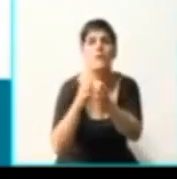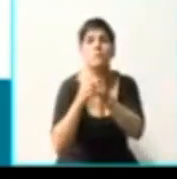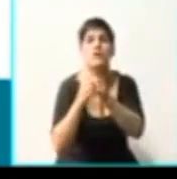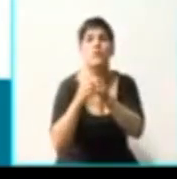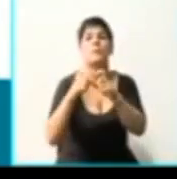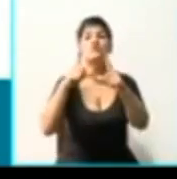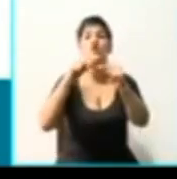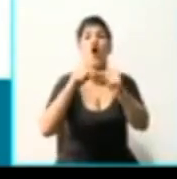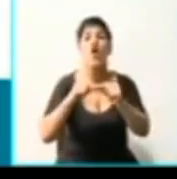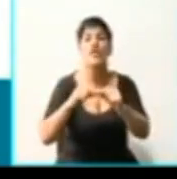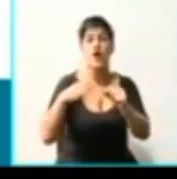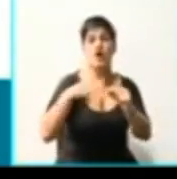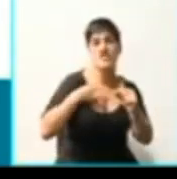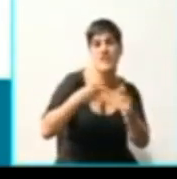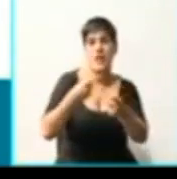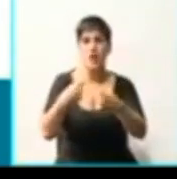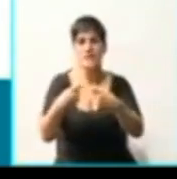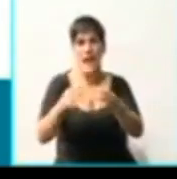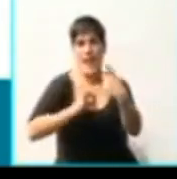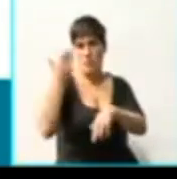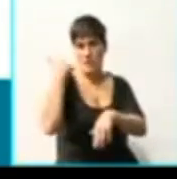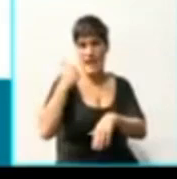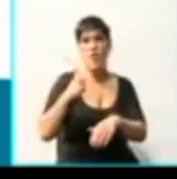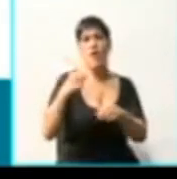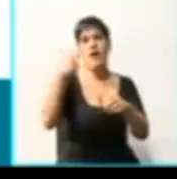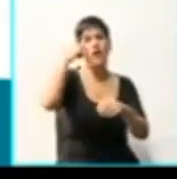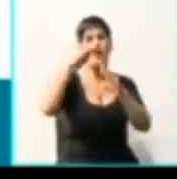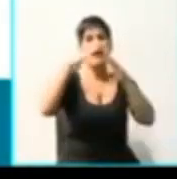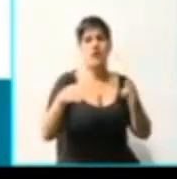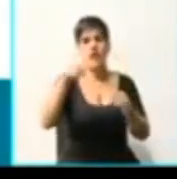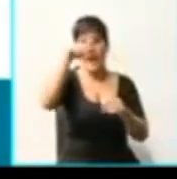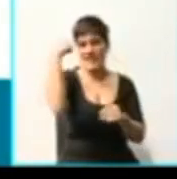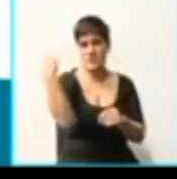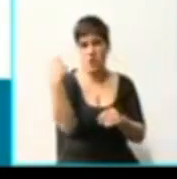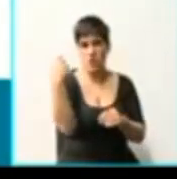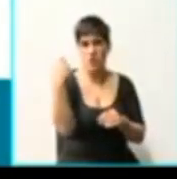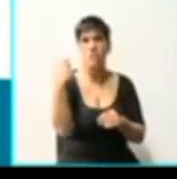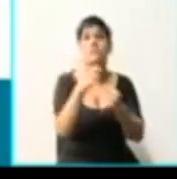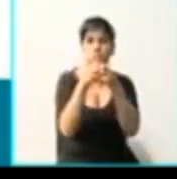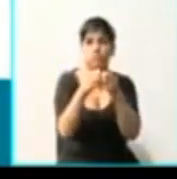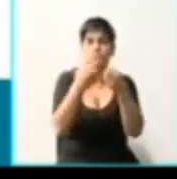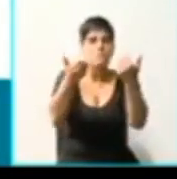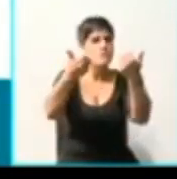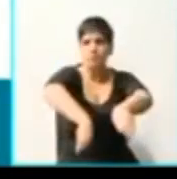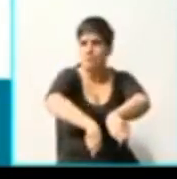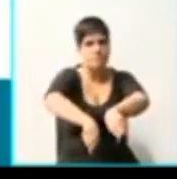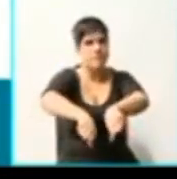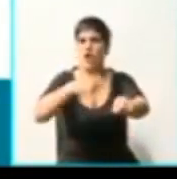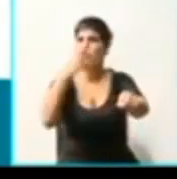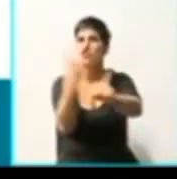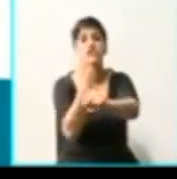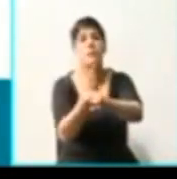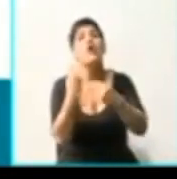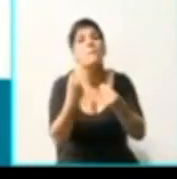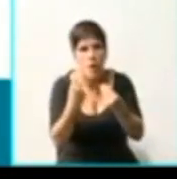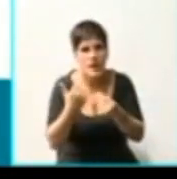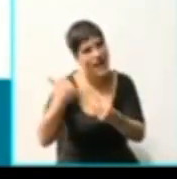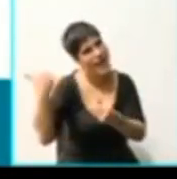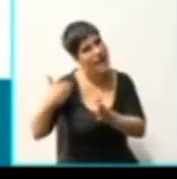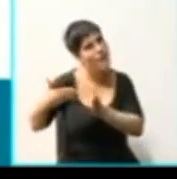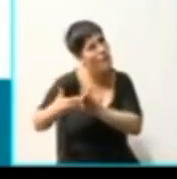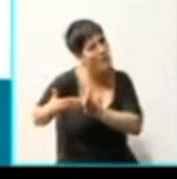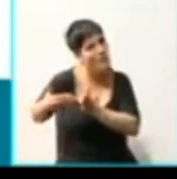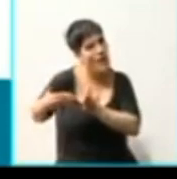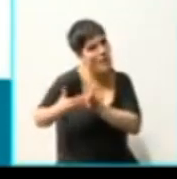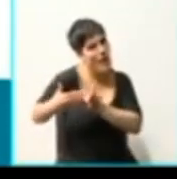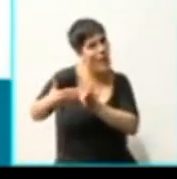Código Civil y Comercial en el Congreso de la Nación. No lo pudimos hacer. Hubo un gran lobby para que eso no se